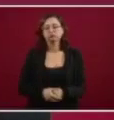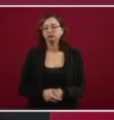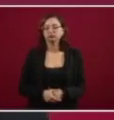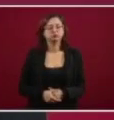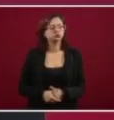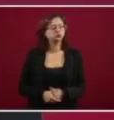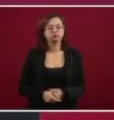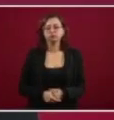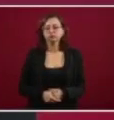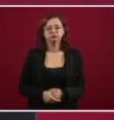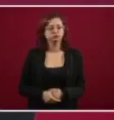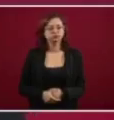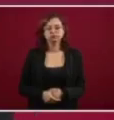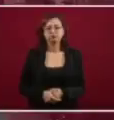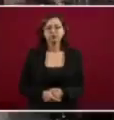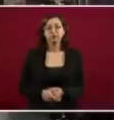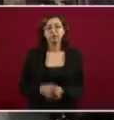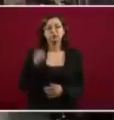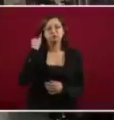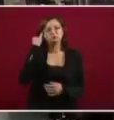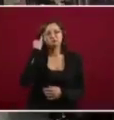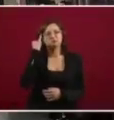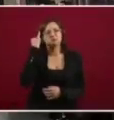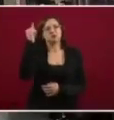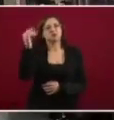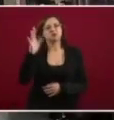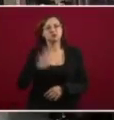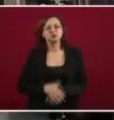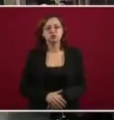Imagínense que yo me ponga mi